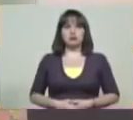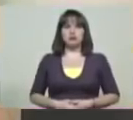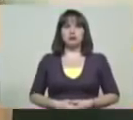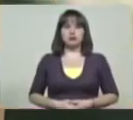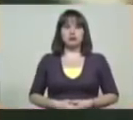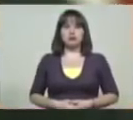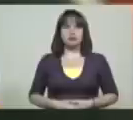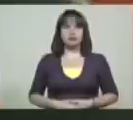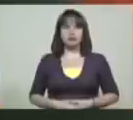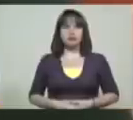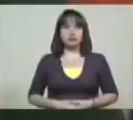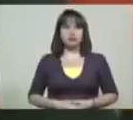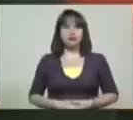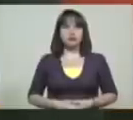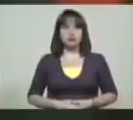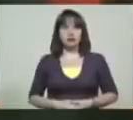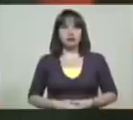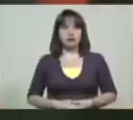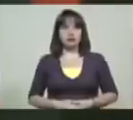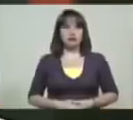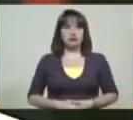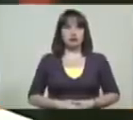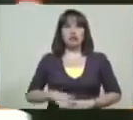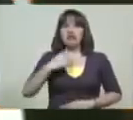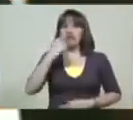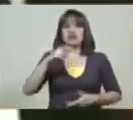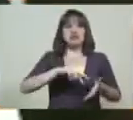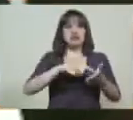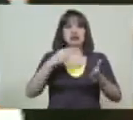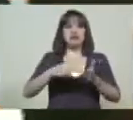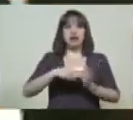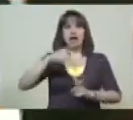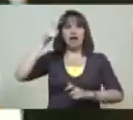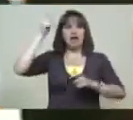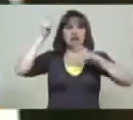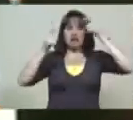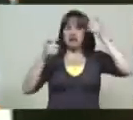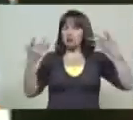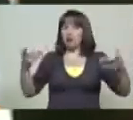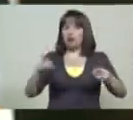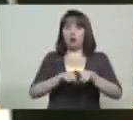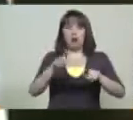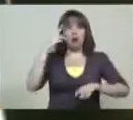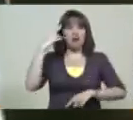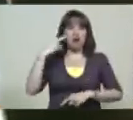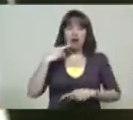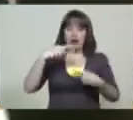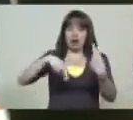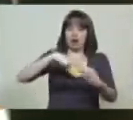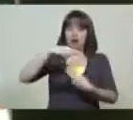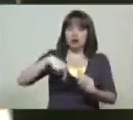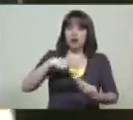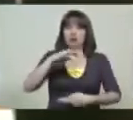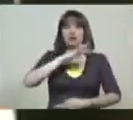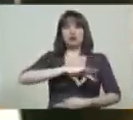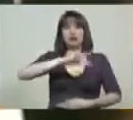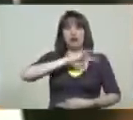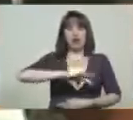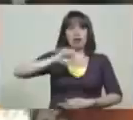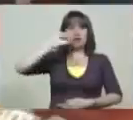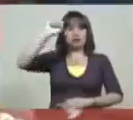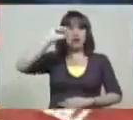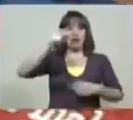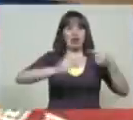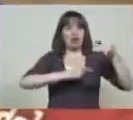¿Qué es el chavismo? Siempre se pregunta. El bolivarianismo revolucionario y socialista del